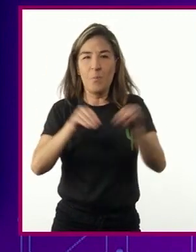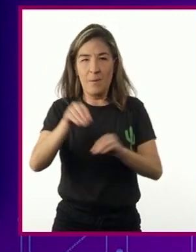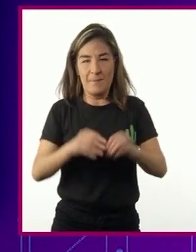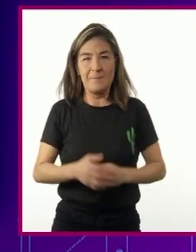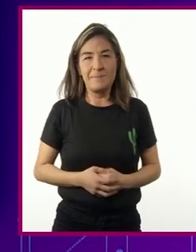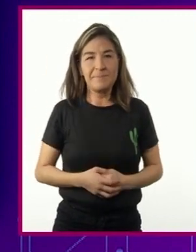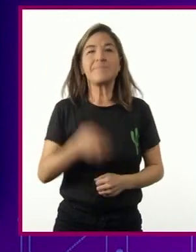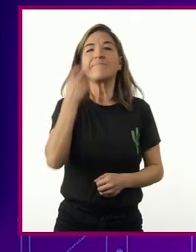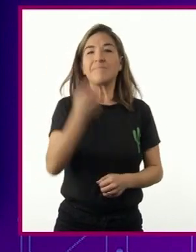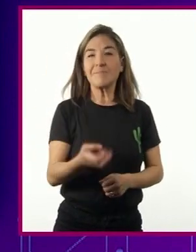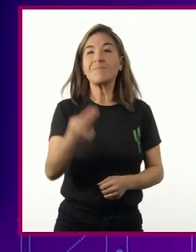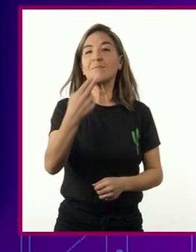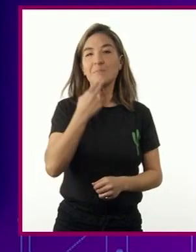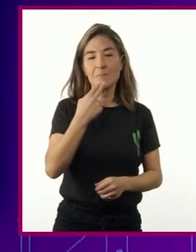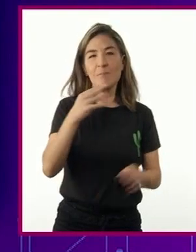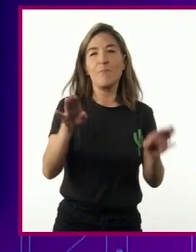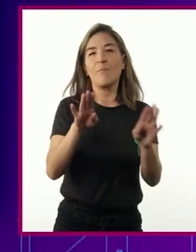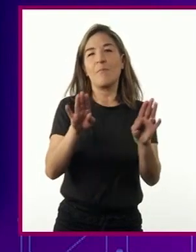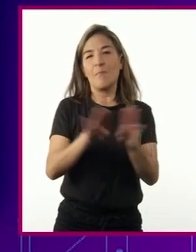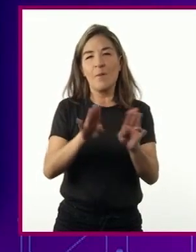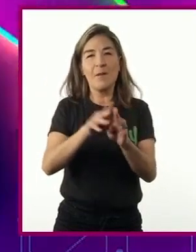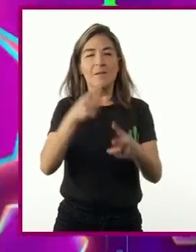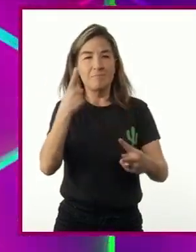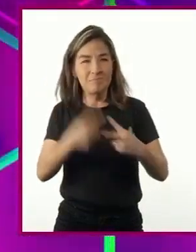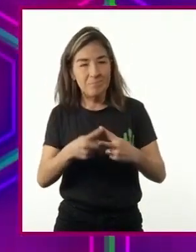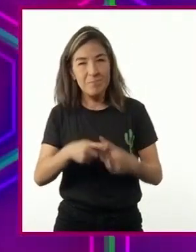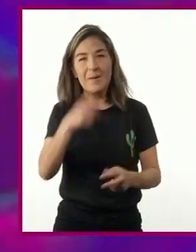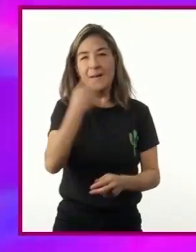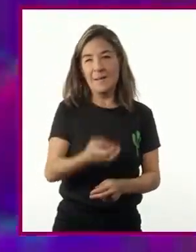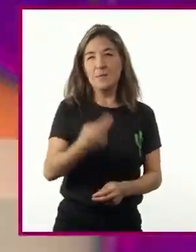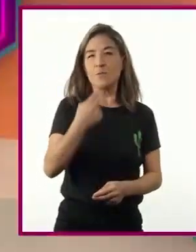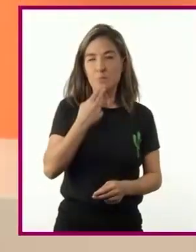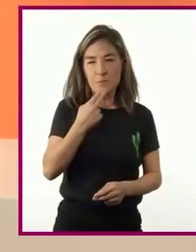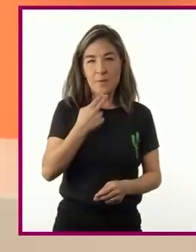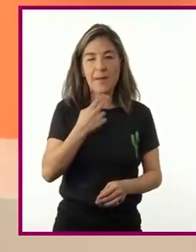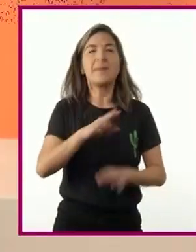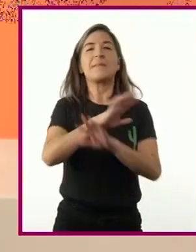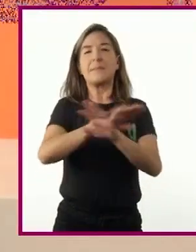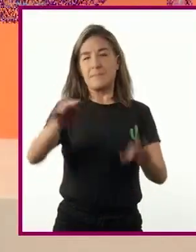que, usando ángulos y cálculos matemáticos, llegó a la